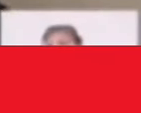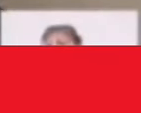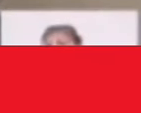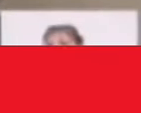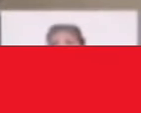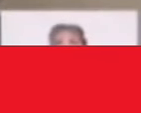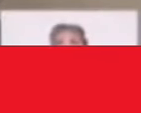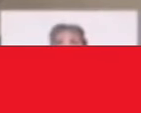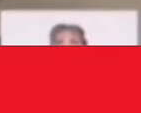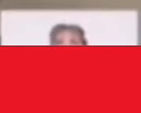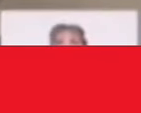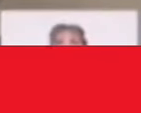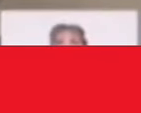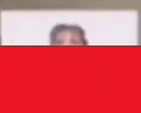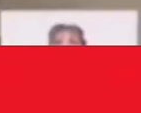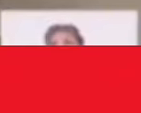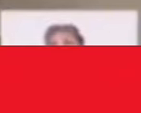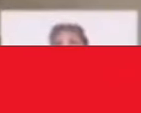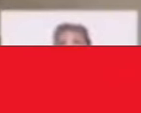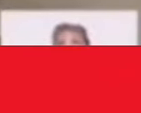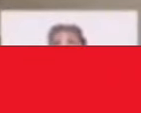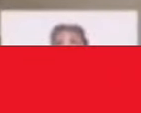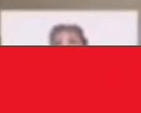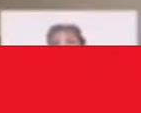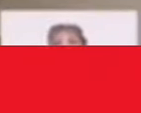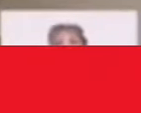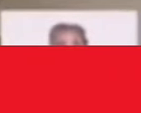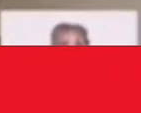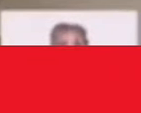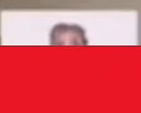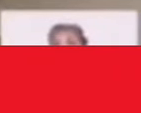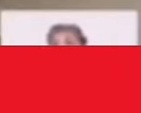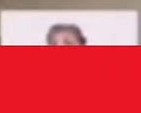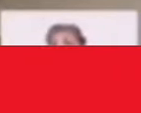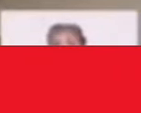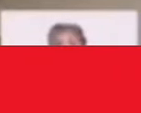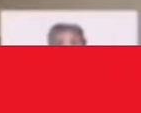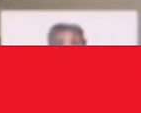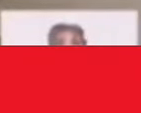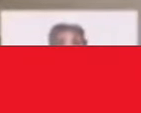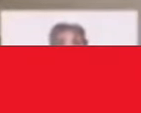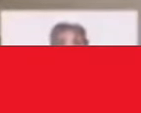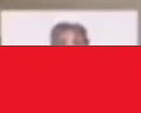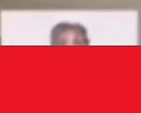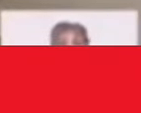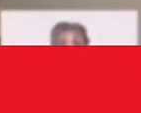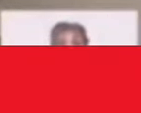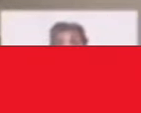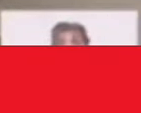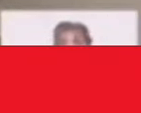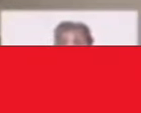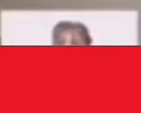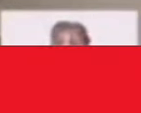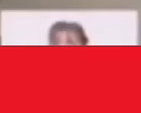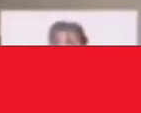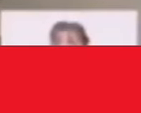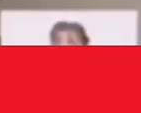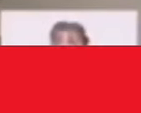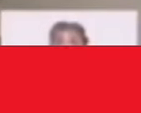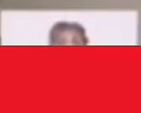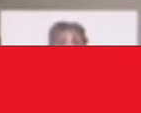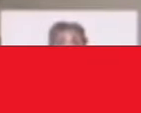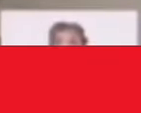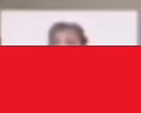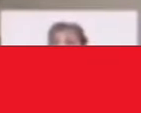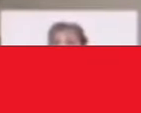apariencia estridente y la banalidad. Para que eso no pase, para que la salud de la República se conserve y